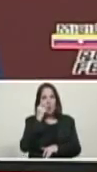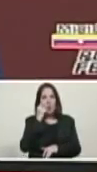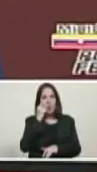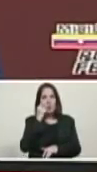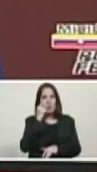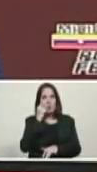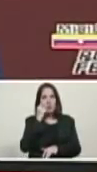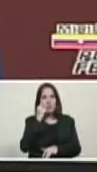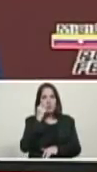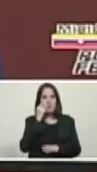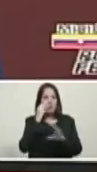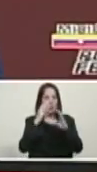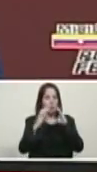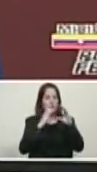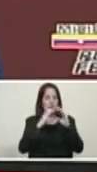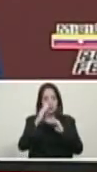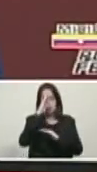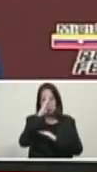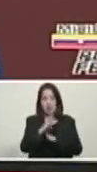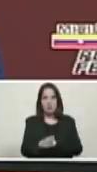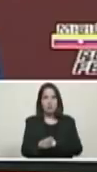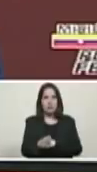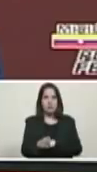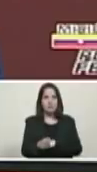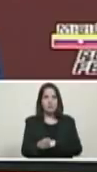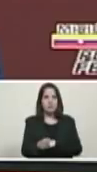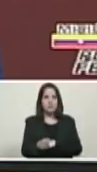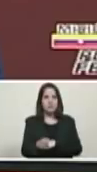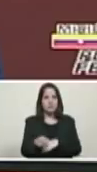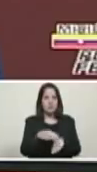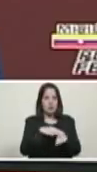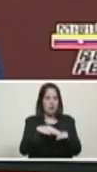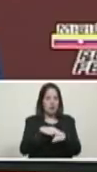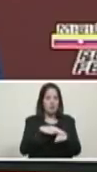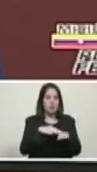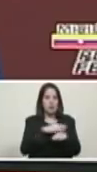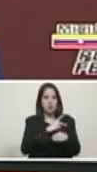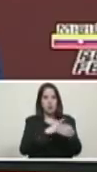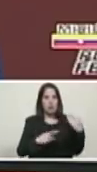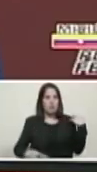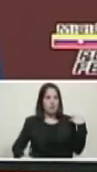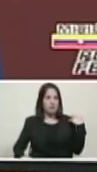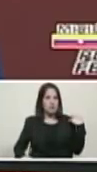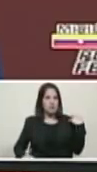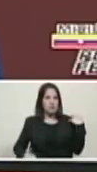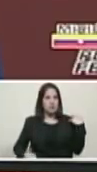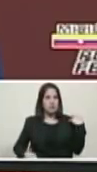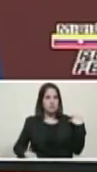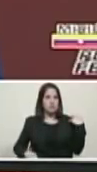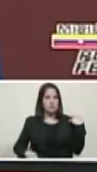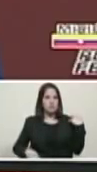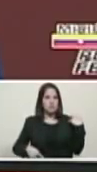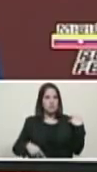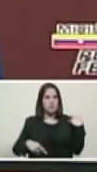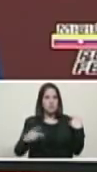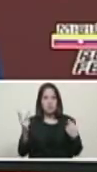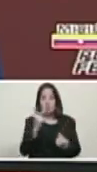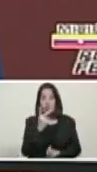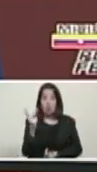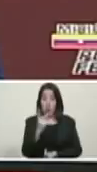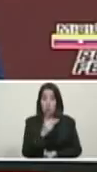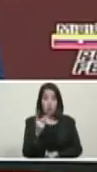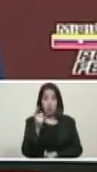comunicación directa a el ministro de la presidencia jorge márquez para que sean